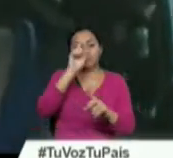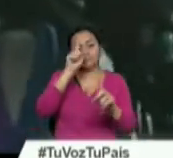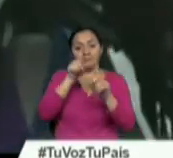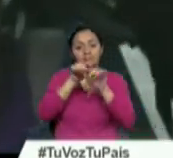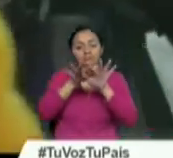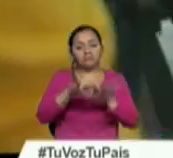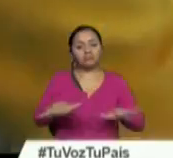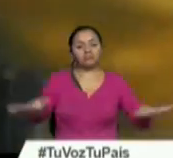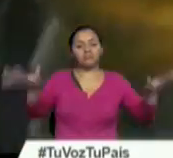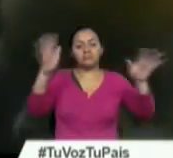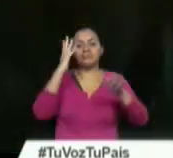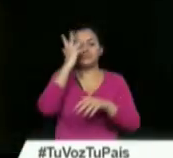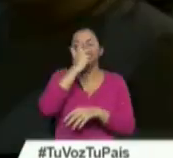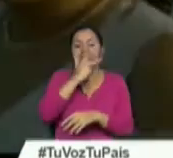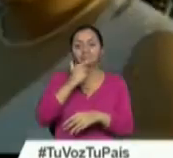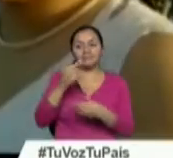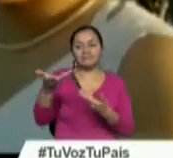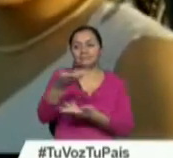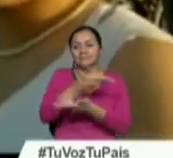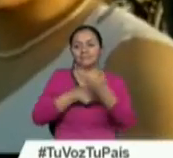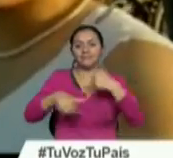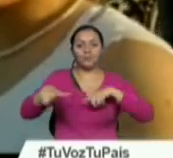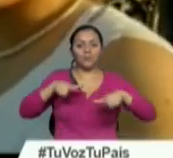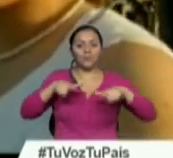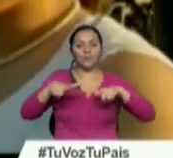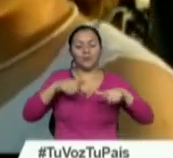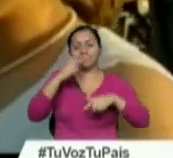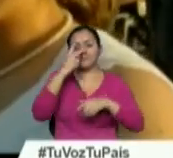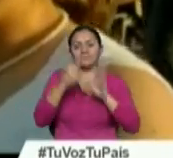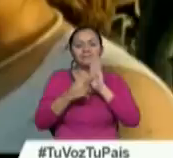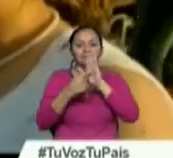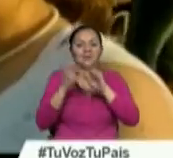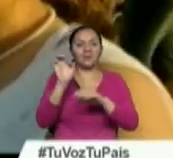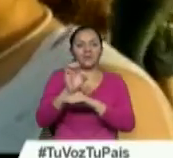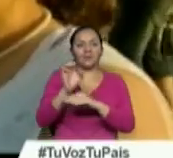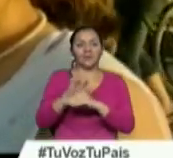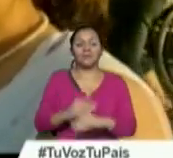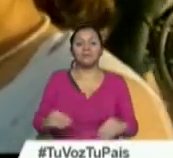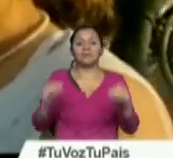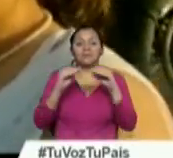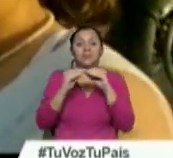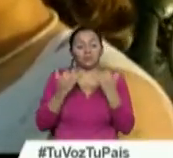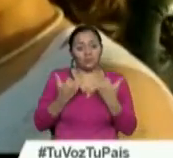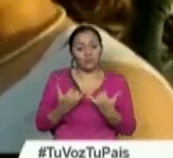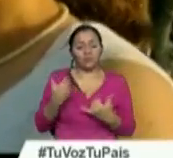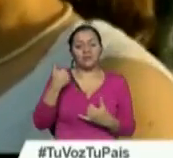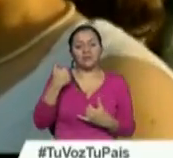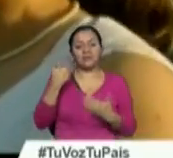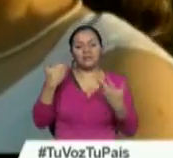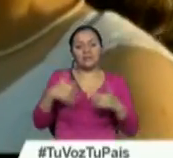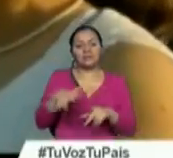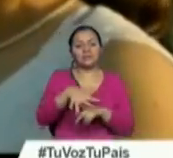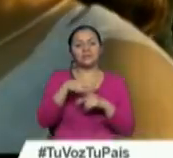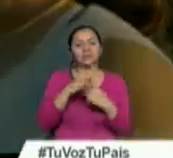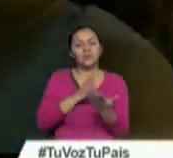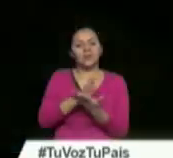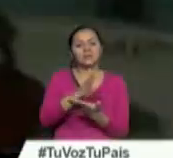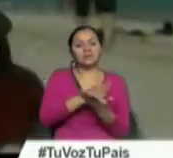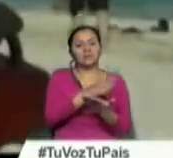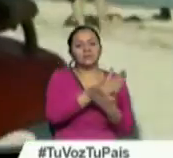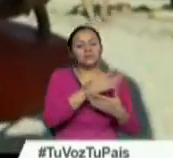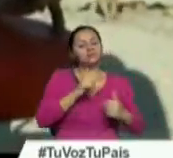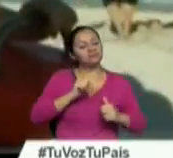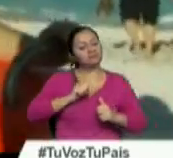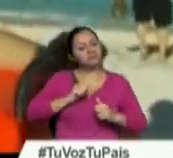diversidad, la belleza escénica y paisajística que le caracteriza y que además ahora cuenta con condiciones de accesibilidad y